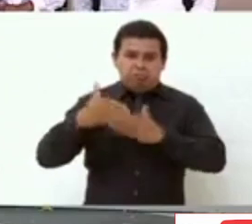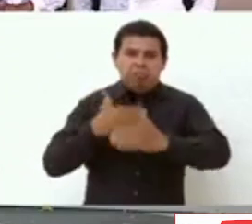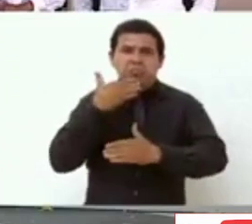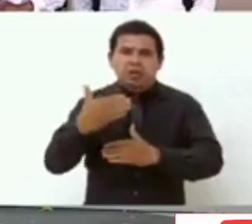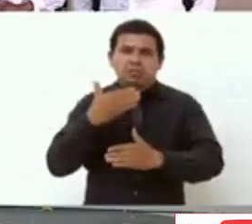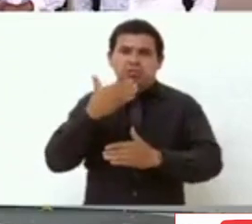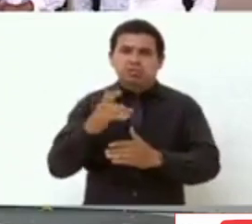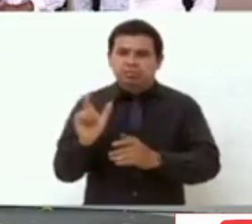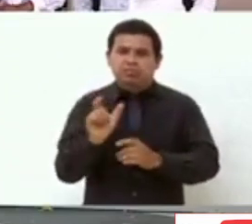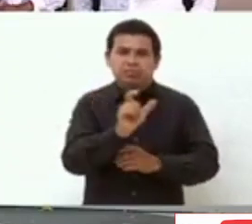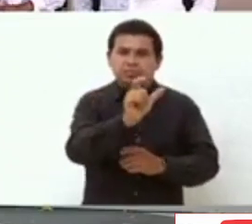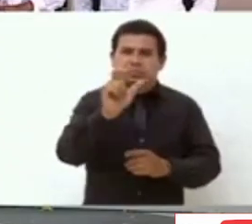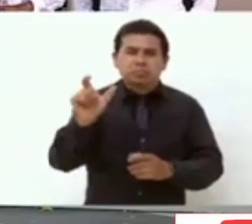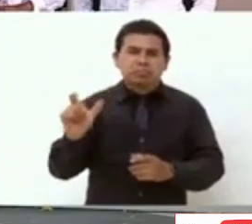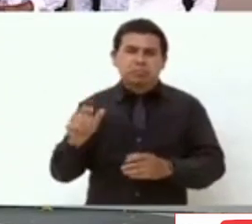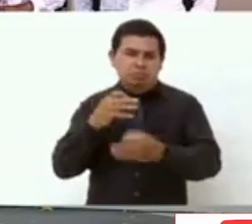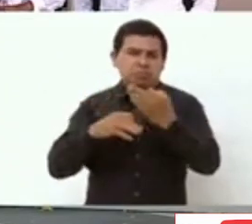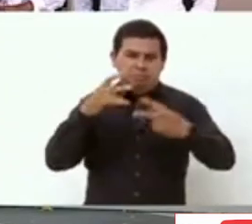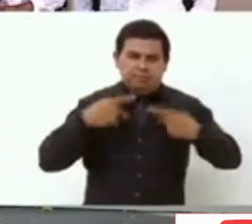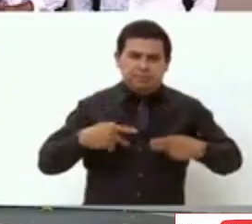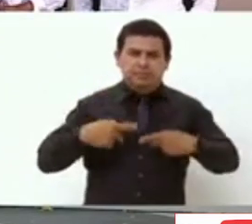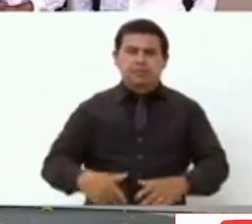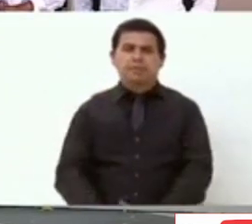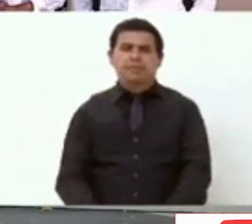acerca, junto con otros,